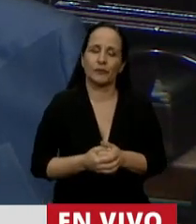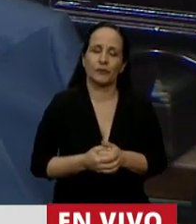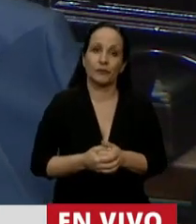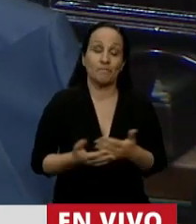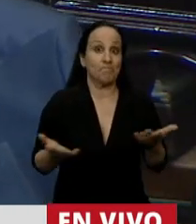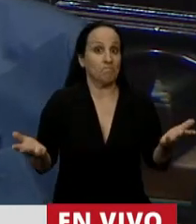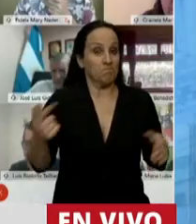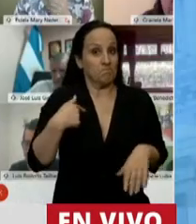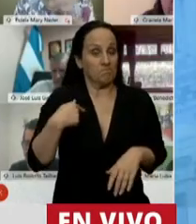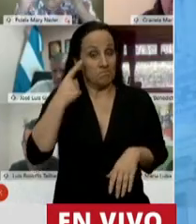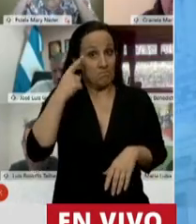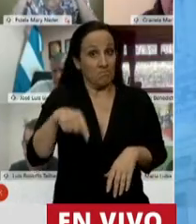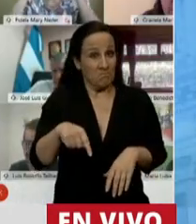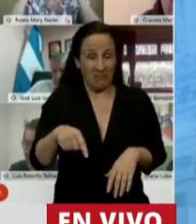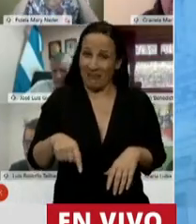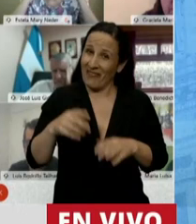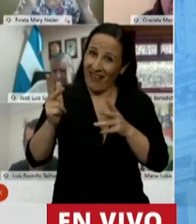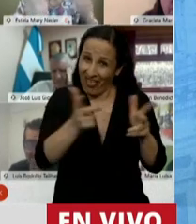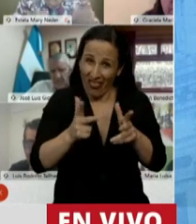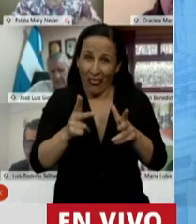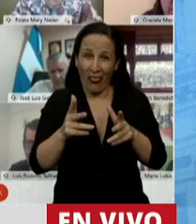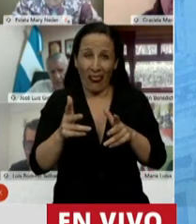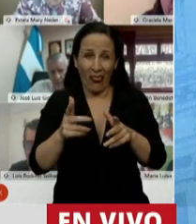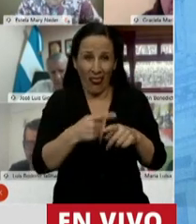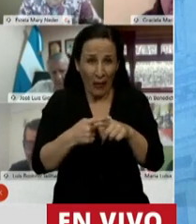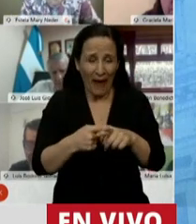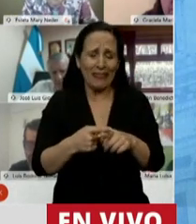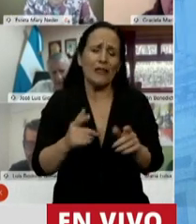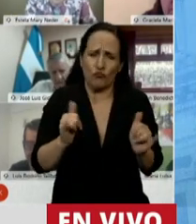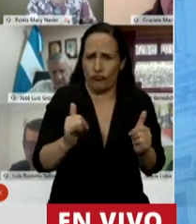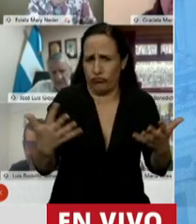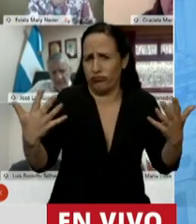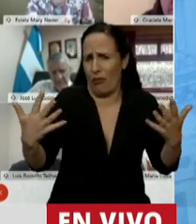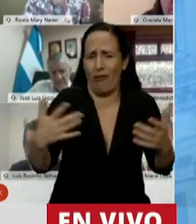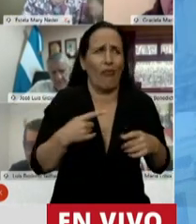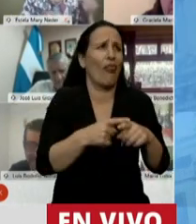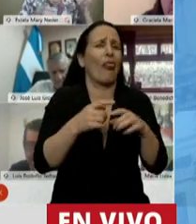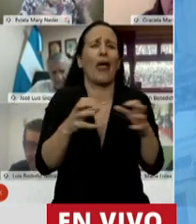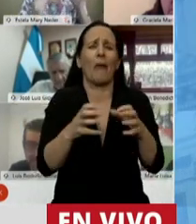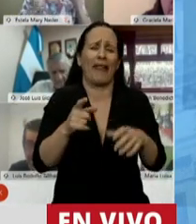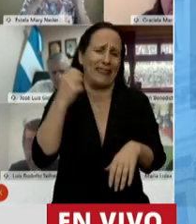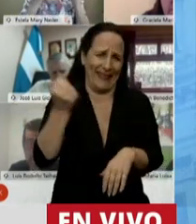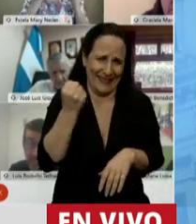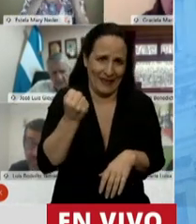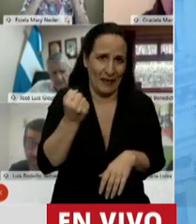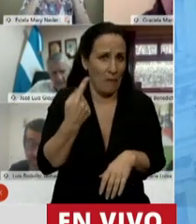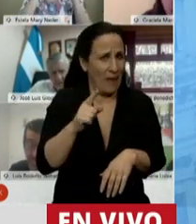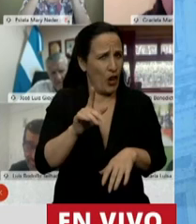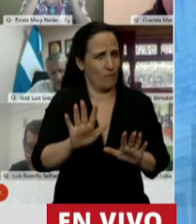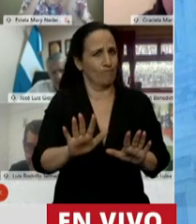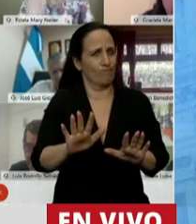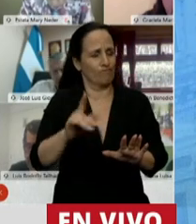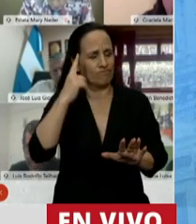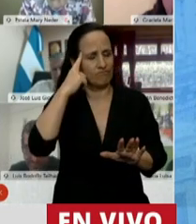Y es oportuno el debate. Los debates siempre se tienen que dar, presidente, pero detengámonos unos segundos